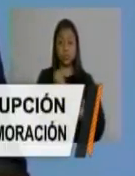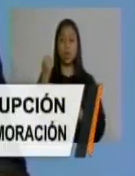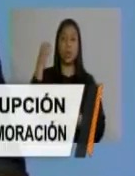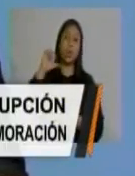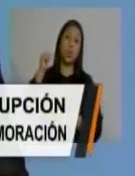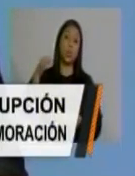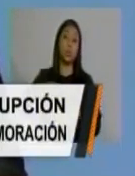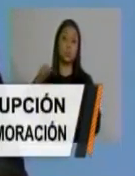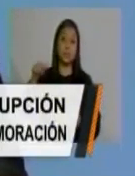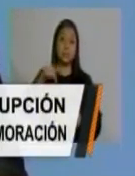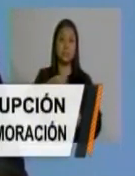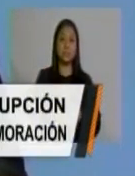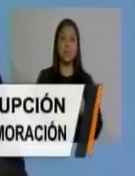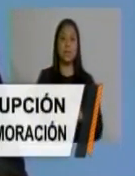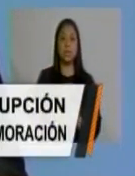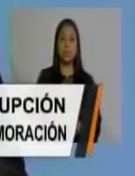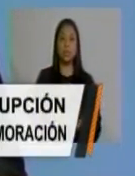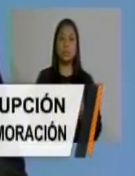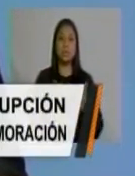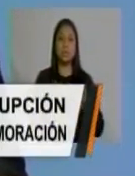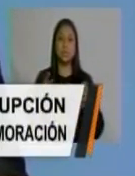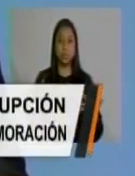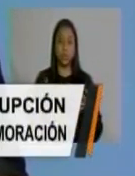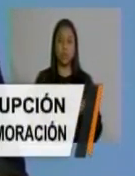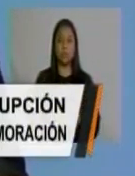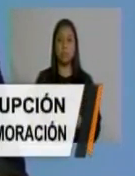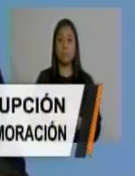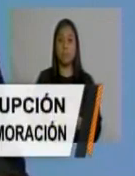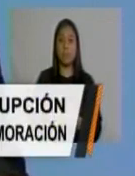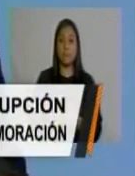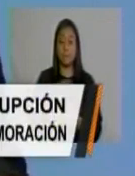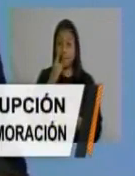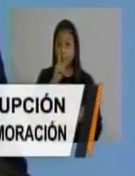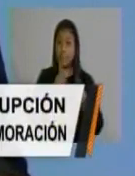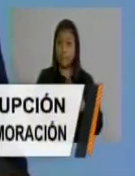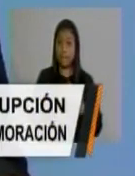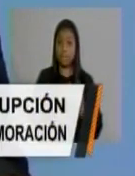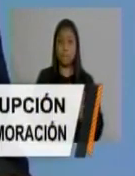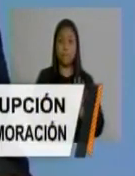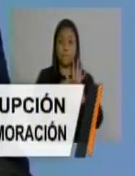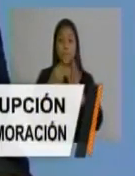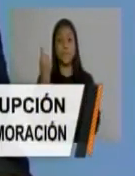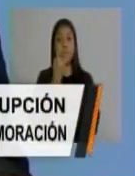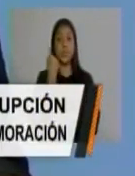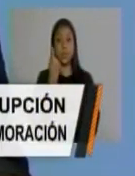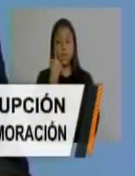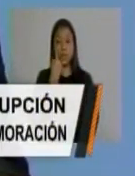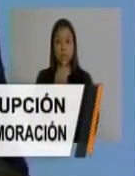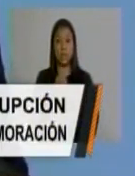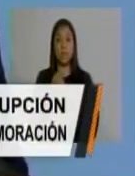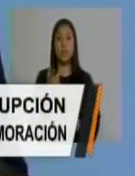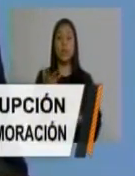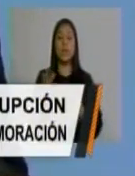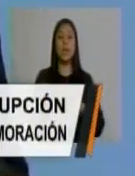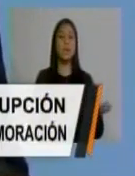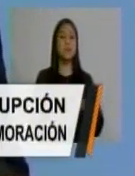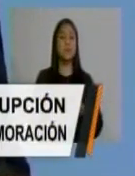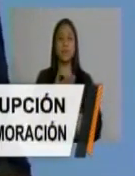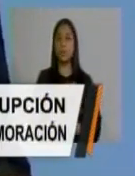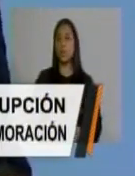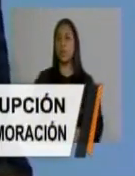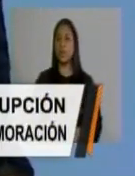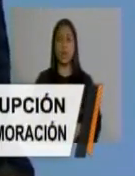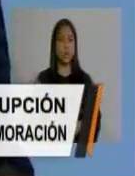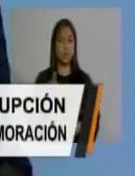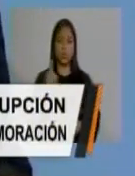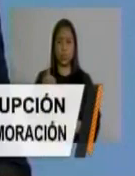este año 2019. Además, vale destacar que las acciones gubernamentales están